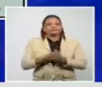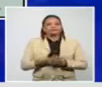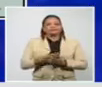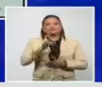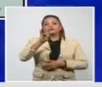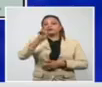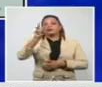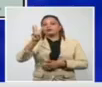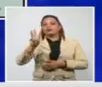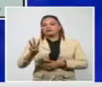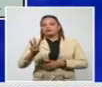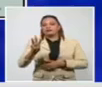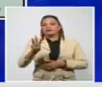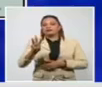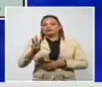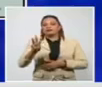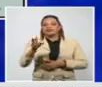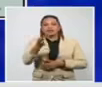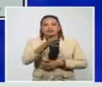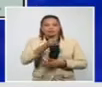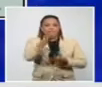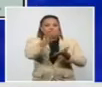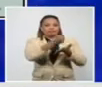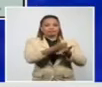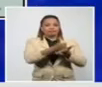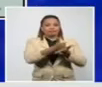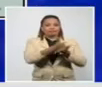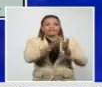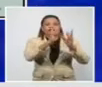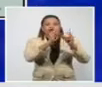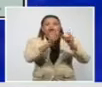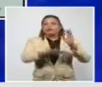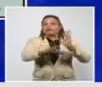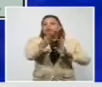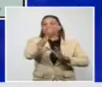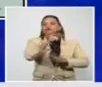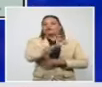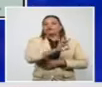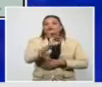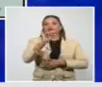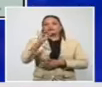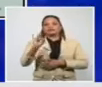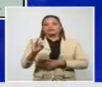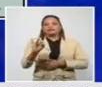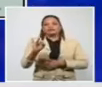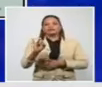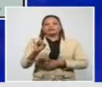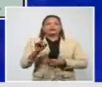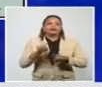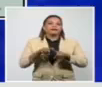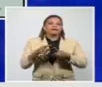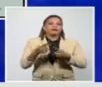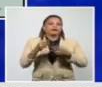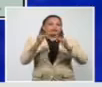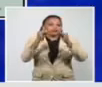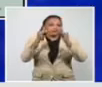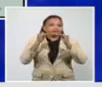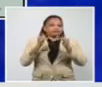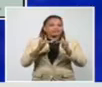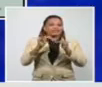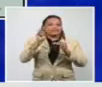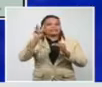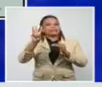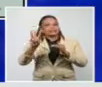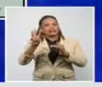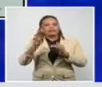Del municipio Cabecera el número mayor, 87, pero Salvador con 3,